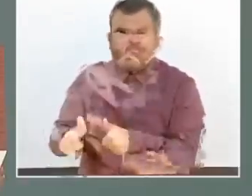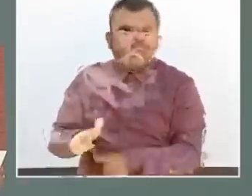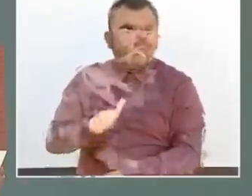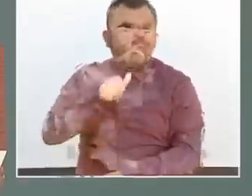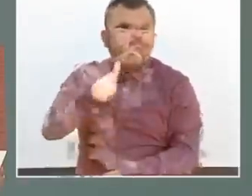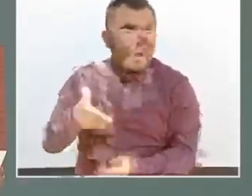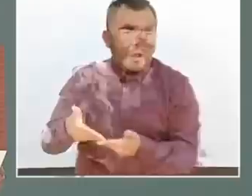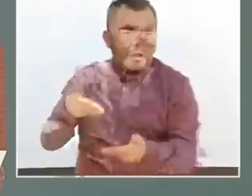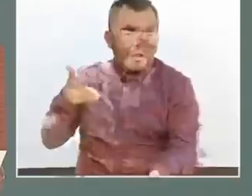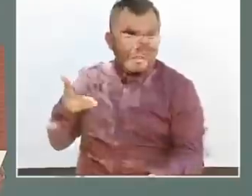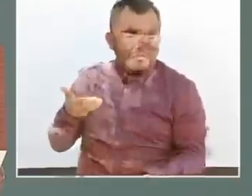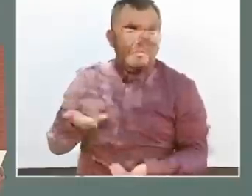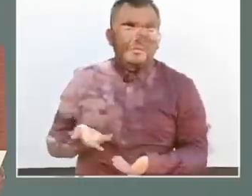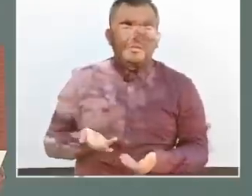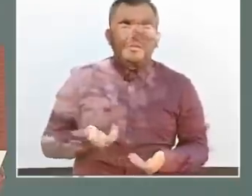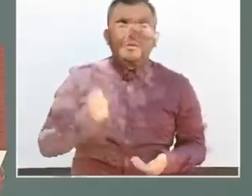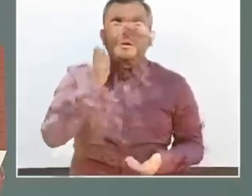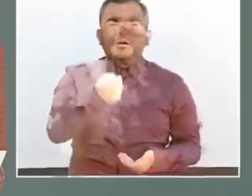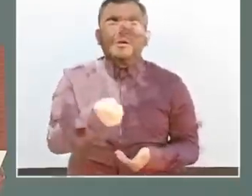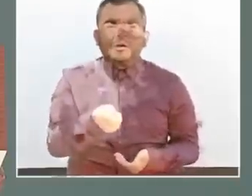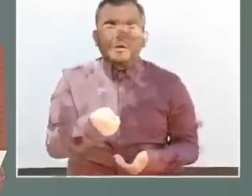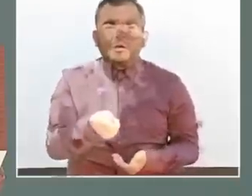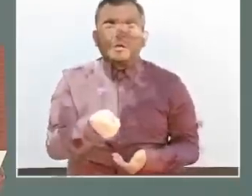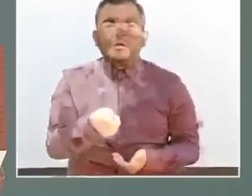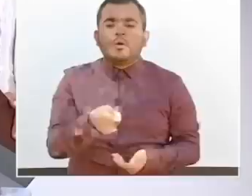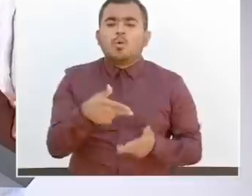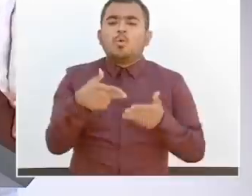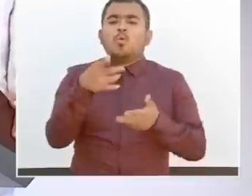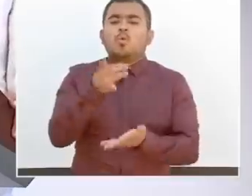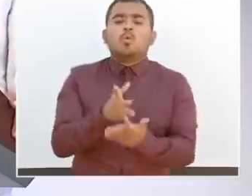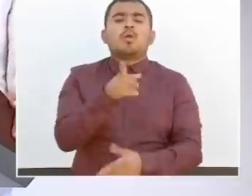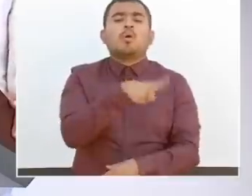lo único que hicieron fue llamarles ninis,